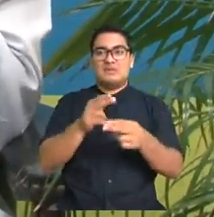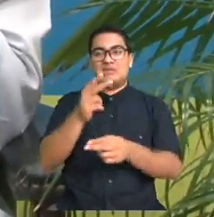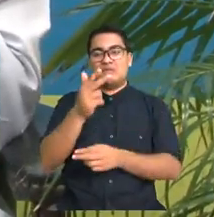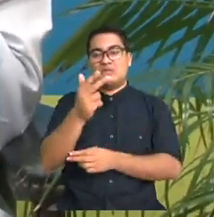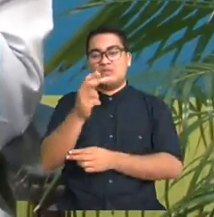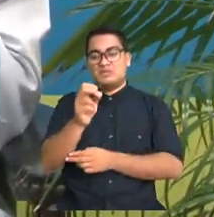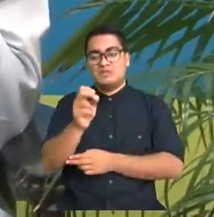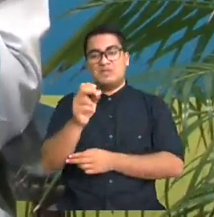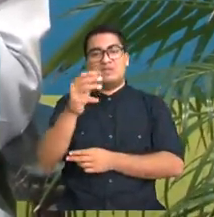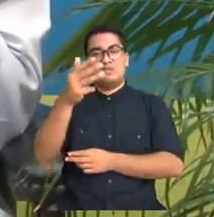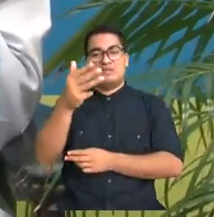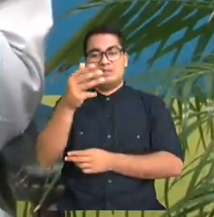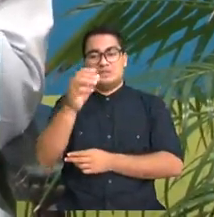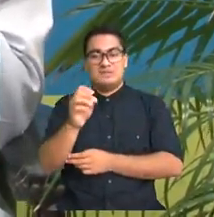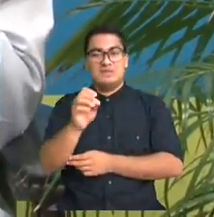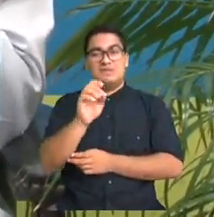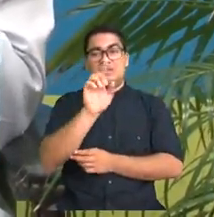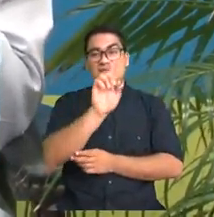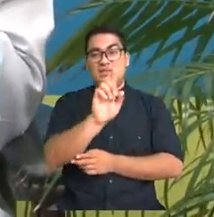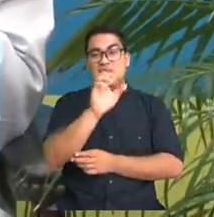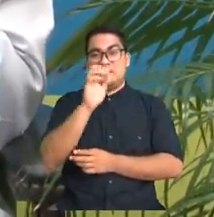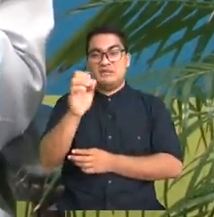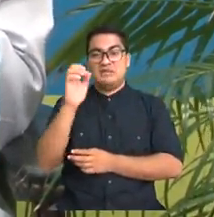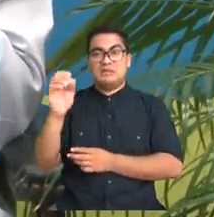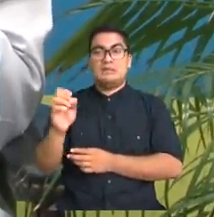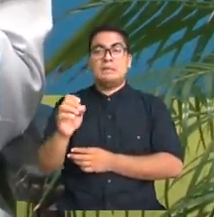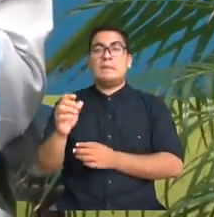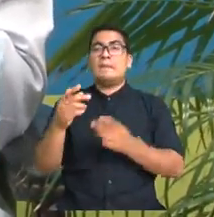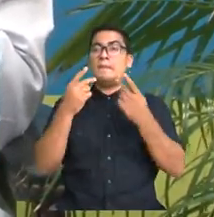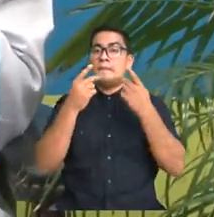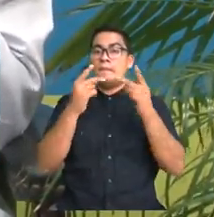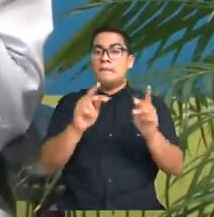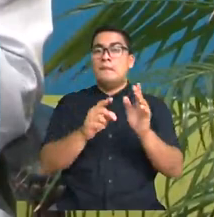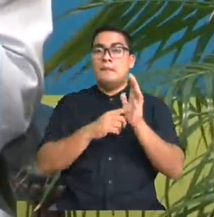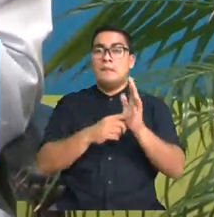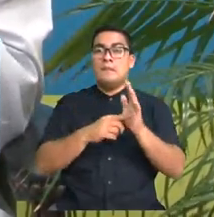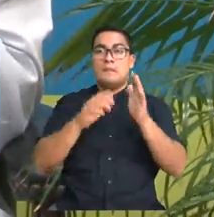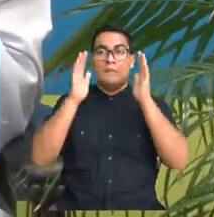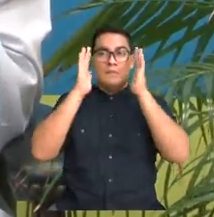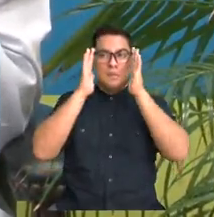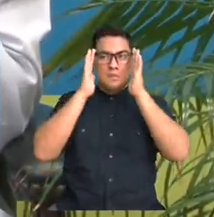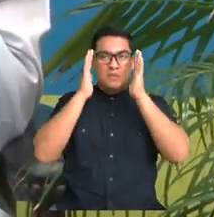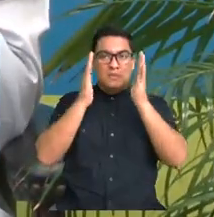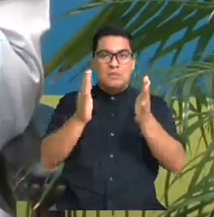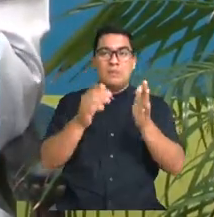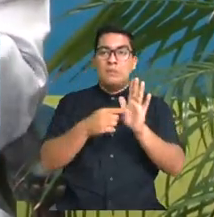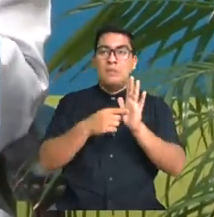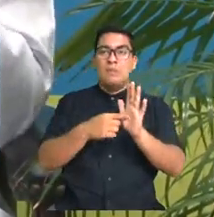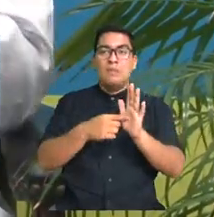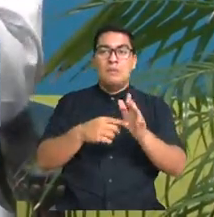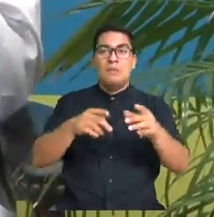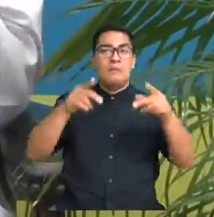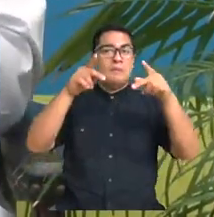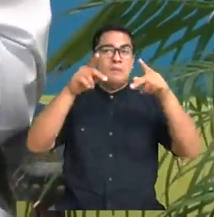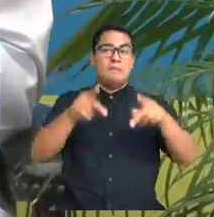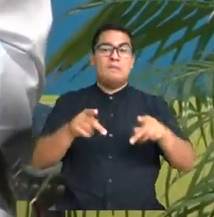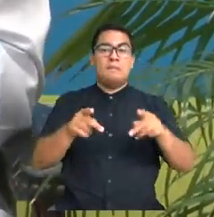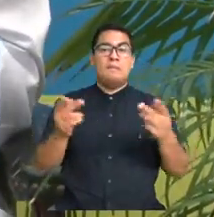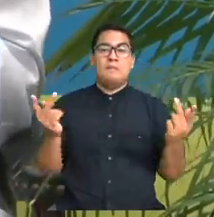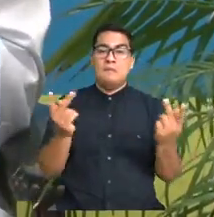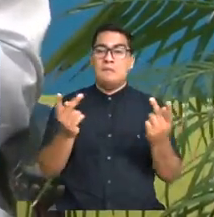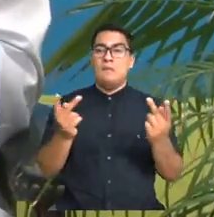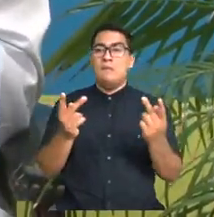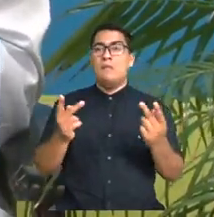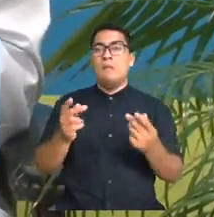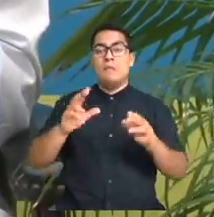80, 70, 100. Sin embargo, está estandarizado que un paciente latino